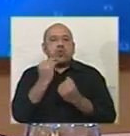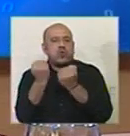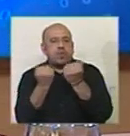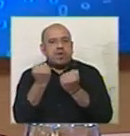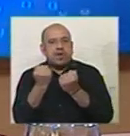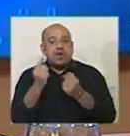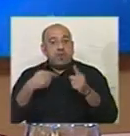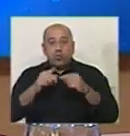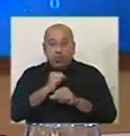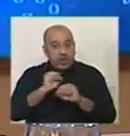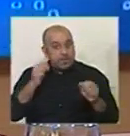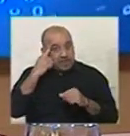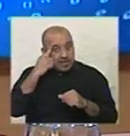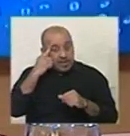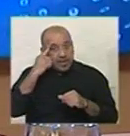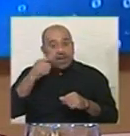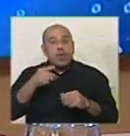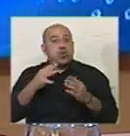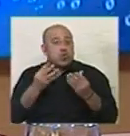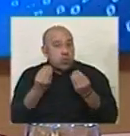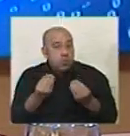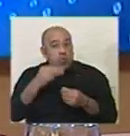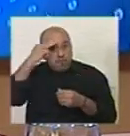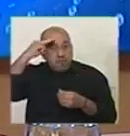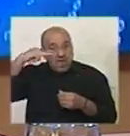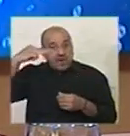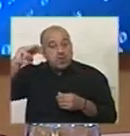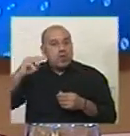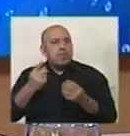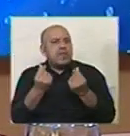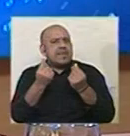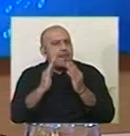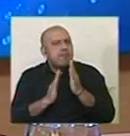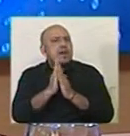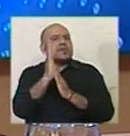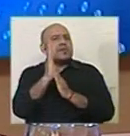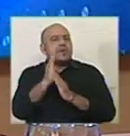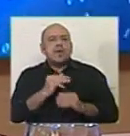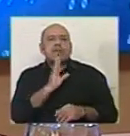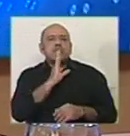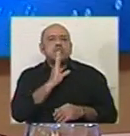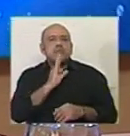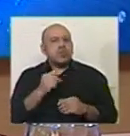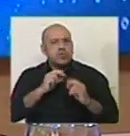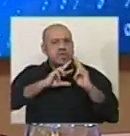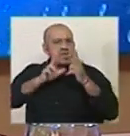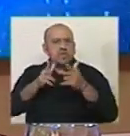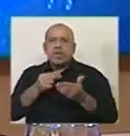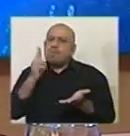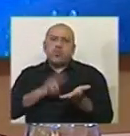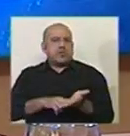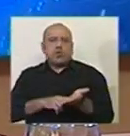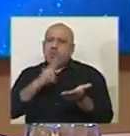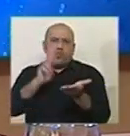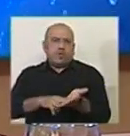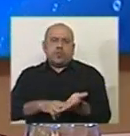cualquier comercio. Tiene que pensar cómo agrega valor. Estados Unidos va hacia un discurso proteccionista en términos de la aplicación